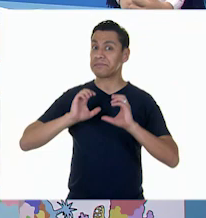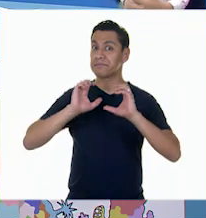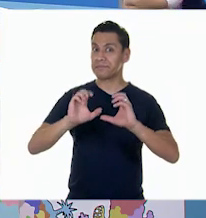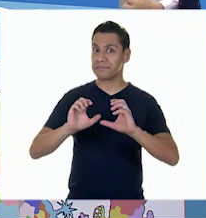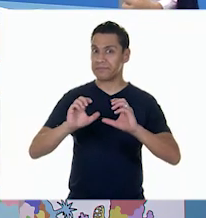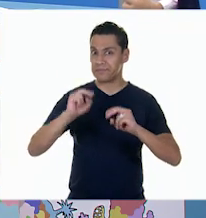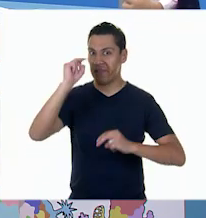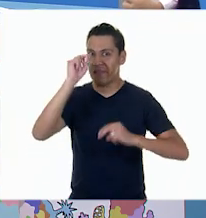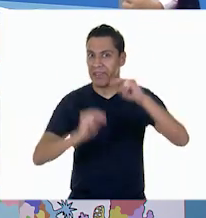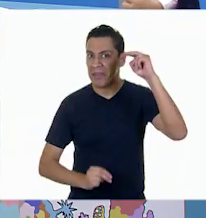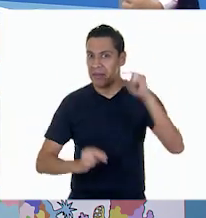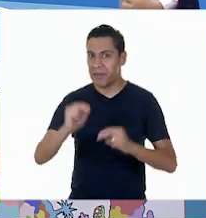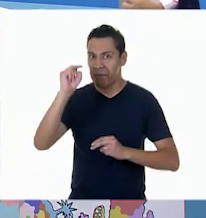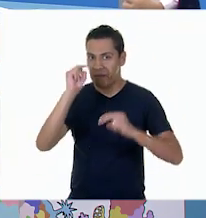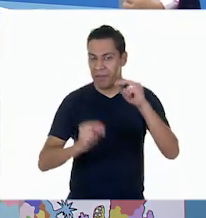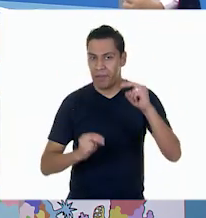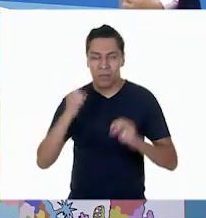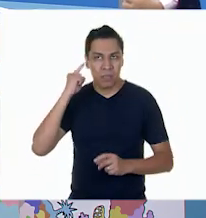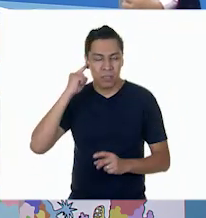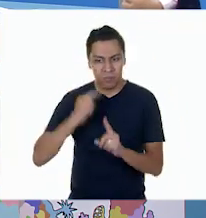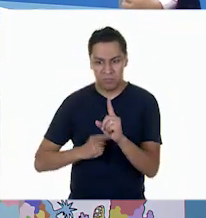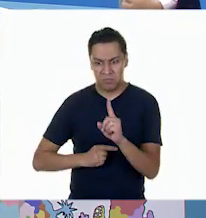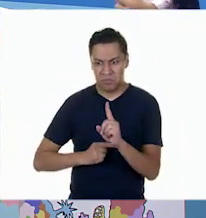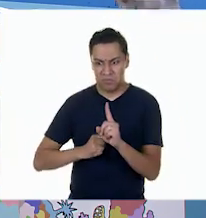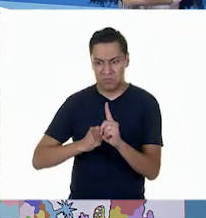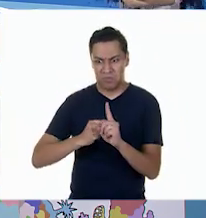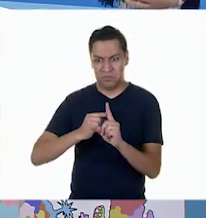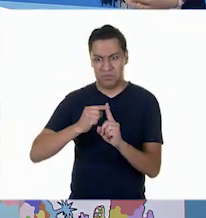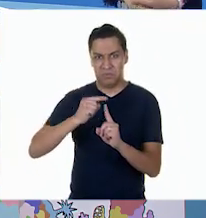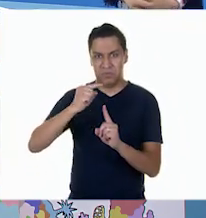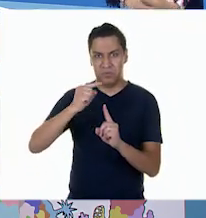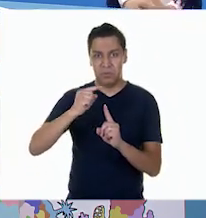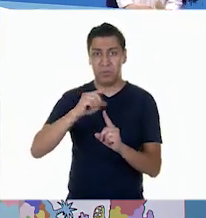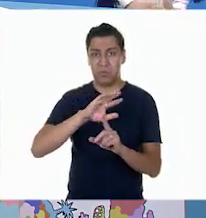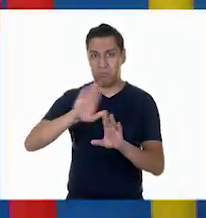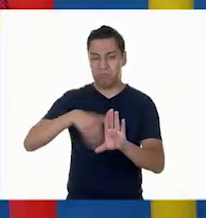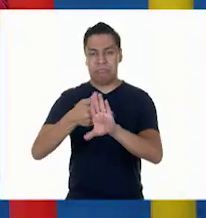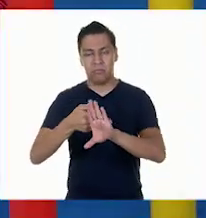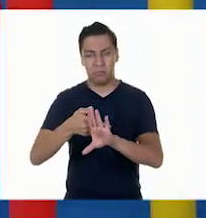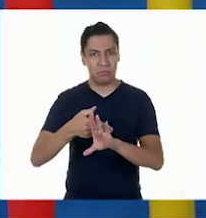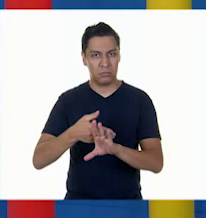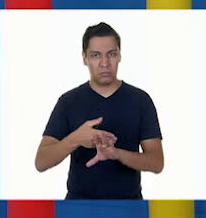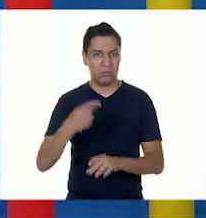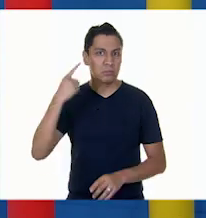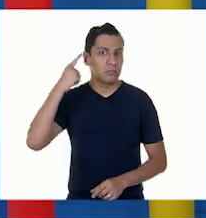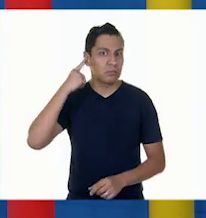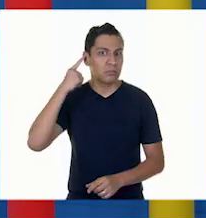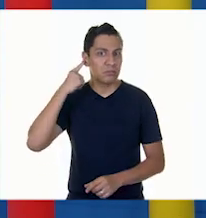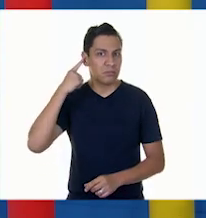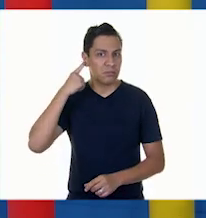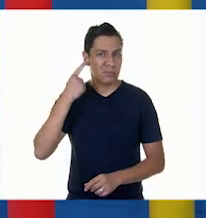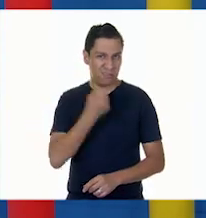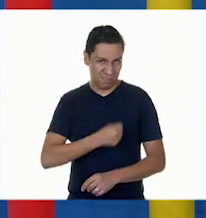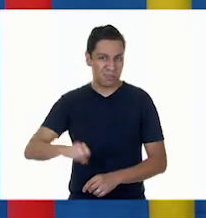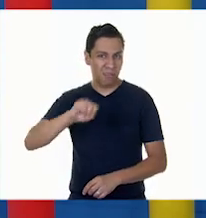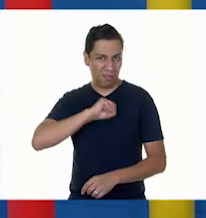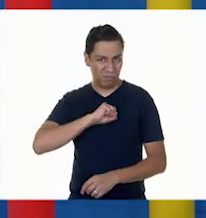niveles recomendados del volumen porque pueden dañar tus oídos. Sí, los sonidos muy fuertes pueden